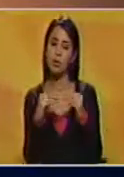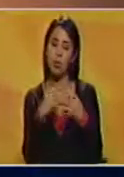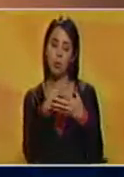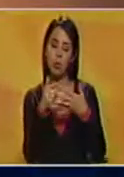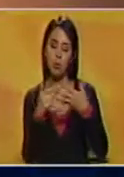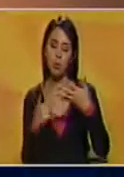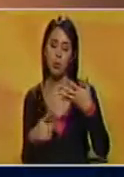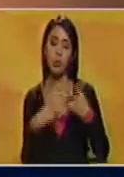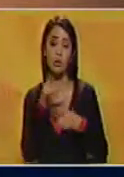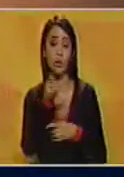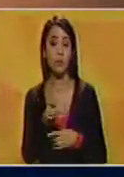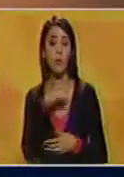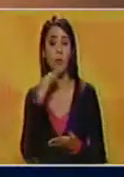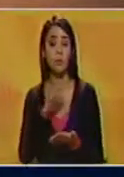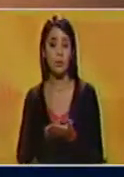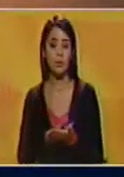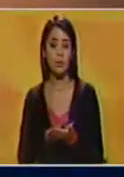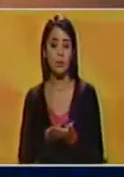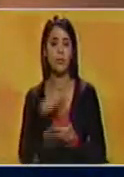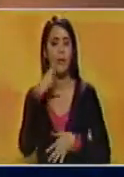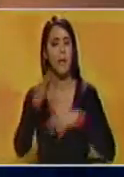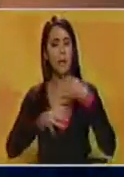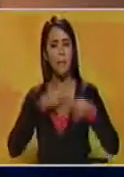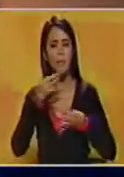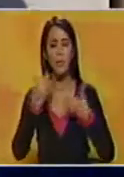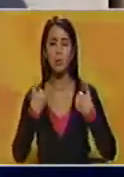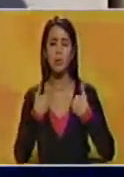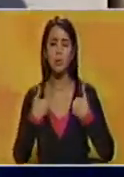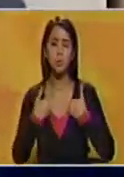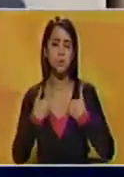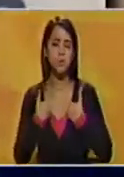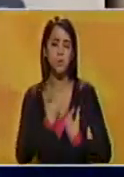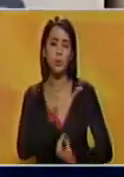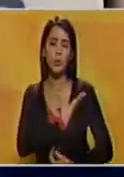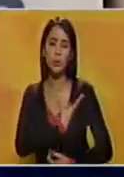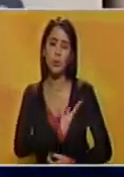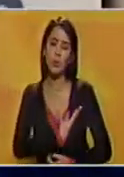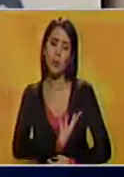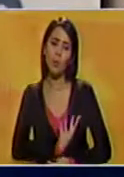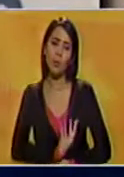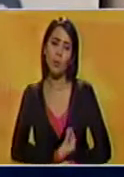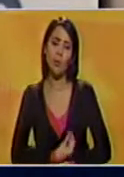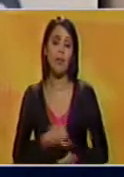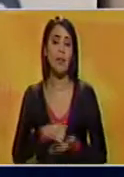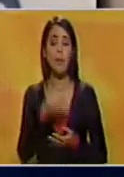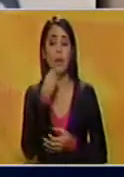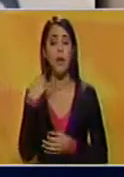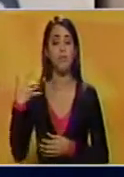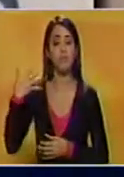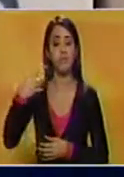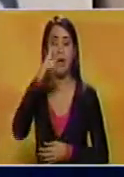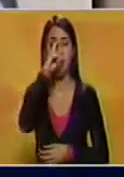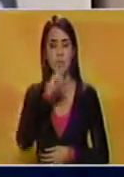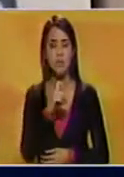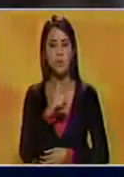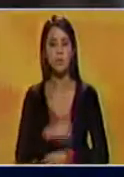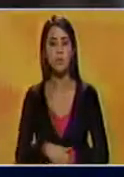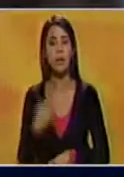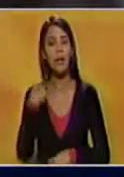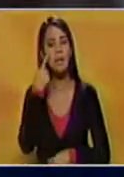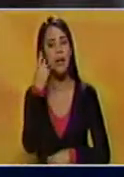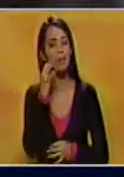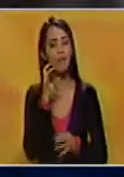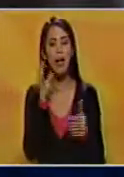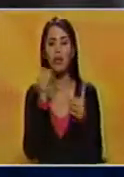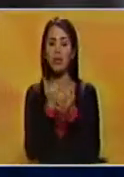llevaron a la modista a la muerte. Explicó que sufría de depresión y ansiedad durante muchos años. El empresario dijo que ella estaba buscando activamente